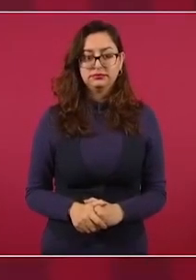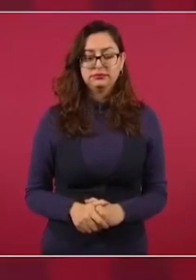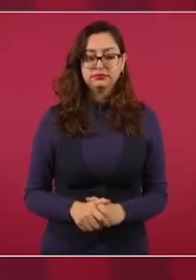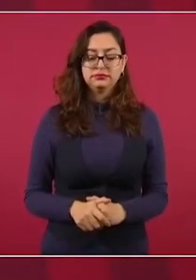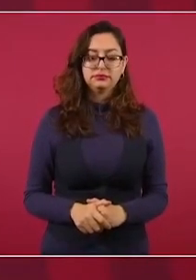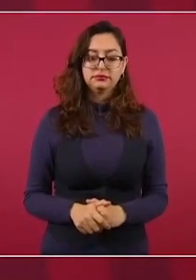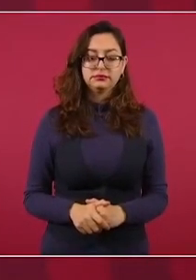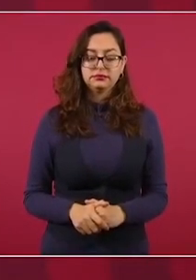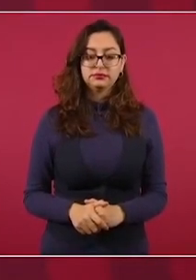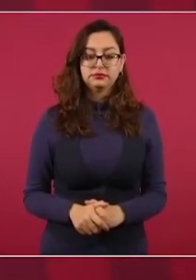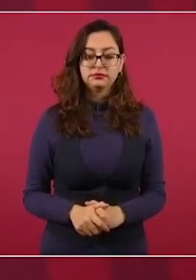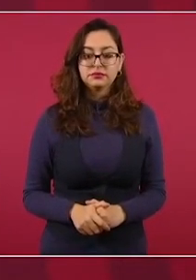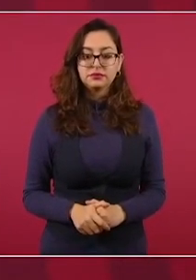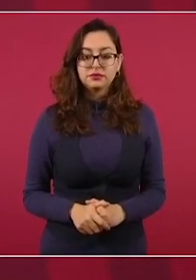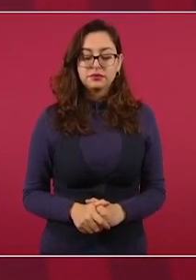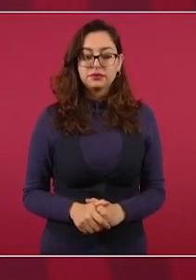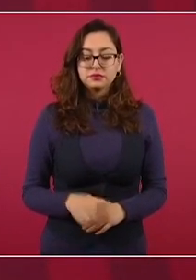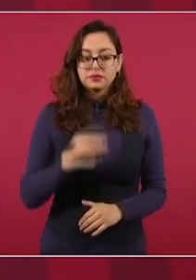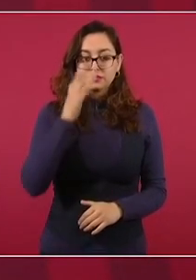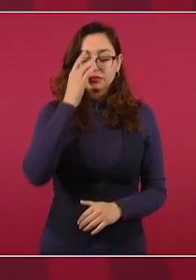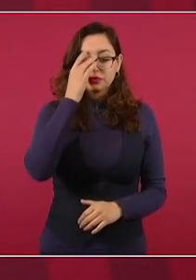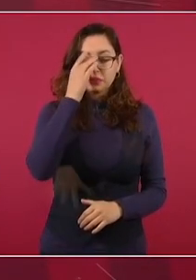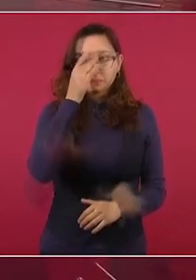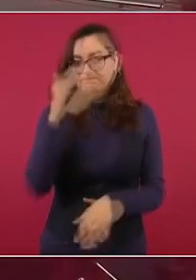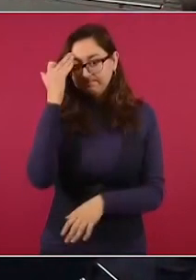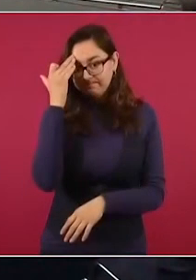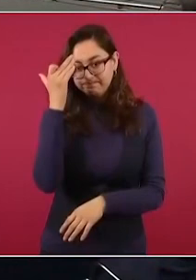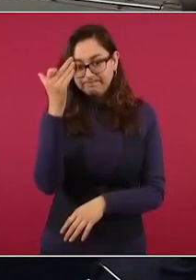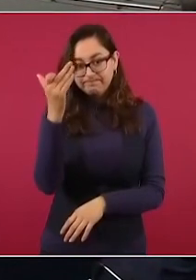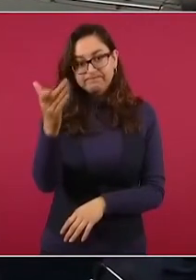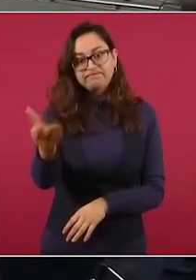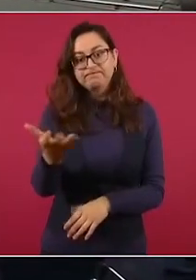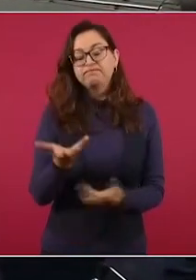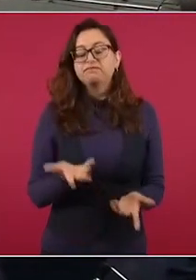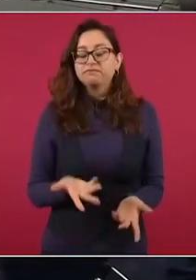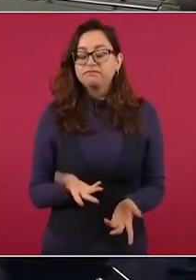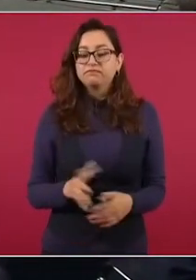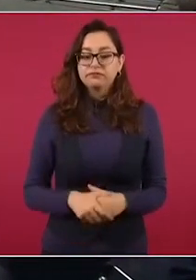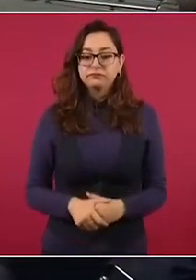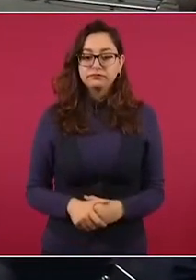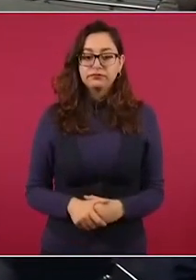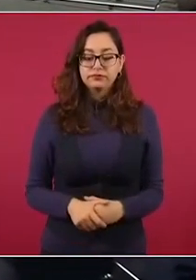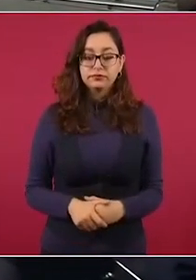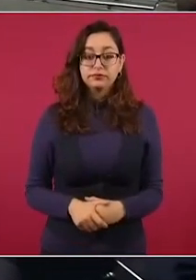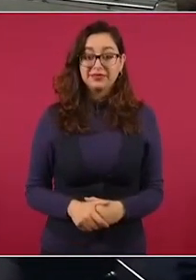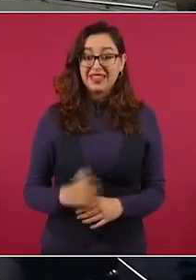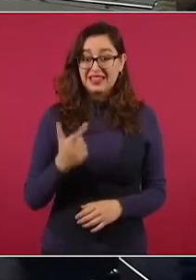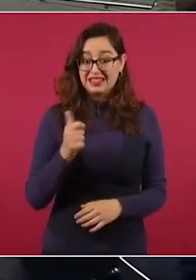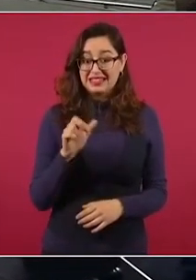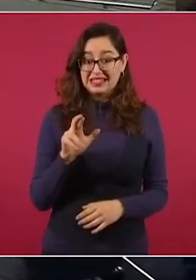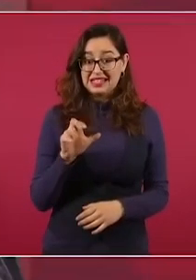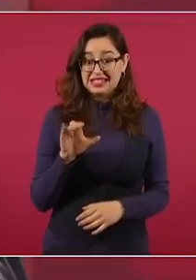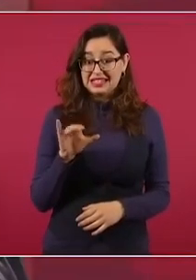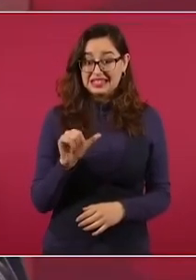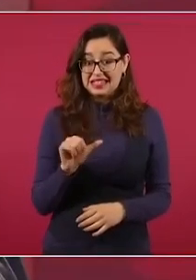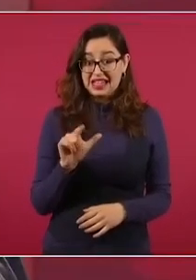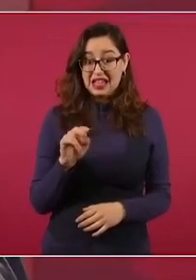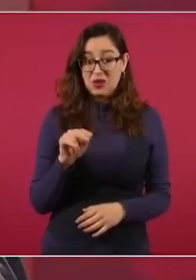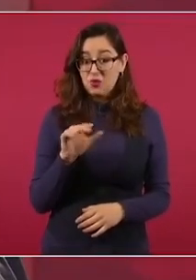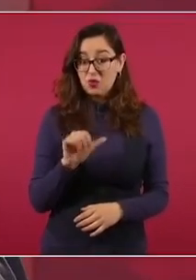Hay veces que resuelven pronto, tardan este tiempo, en este caso están tardando